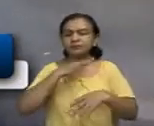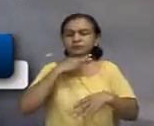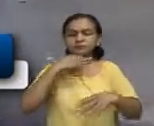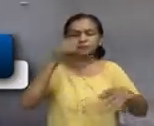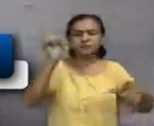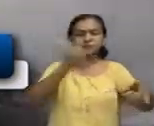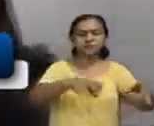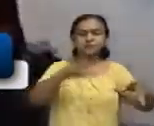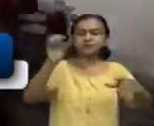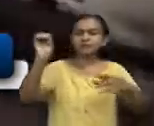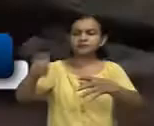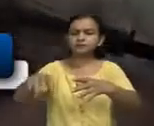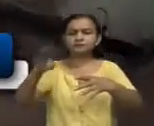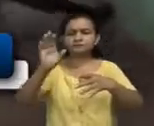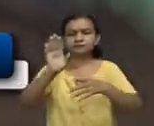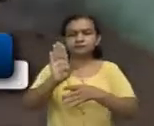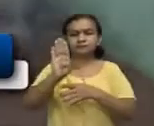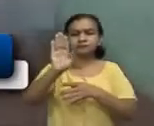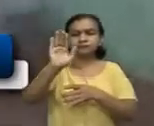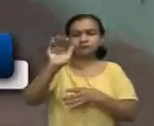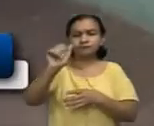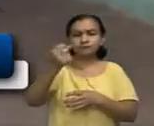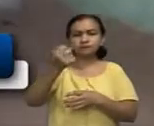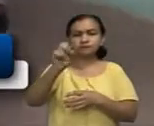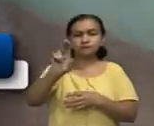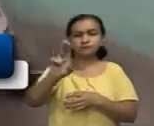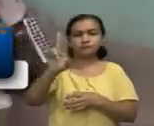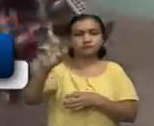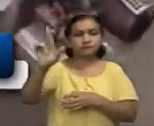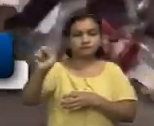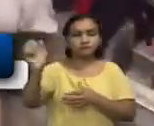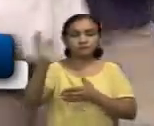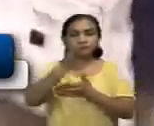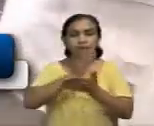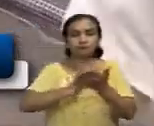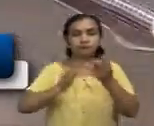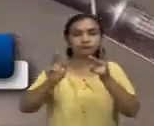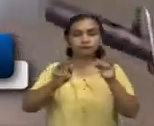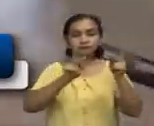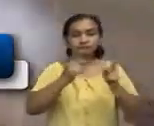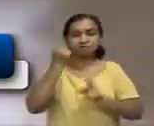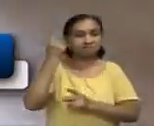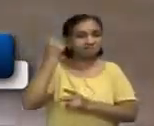todavía hay algunos ciudadanos que lamentablemente no entienden